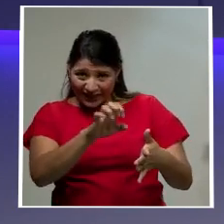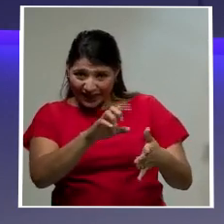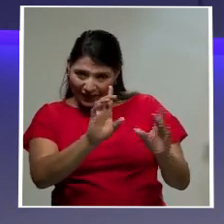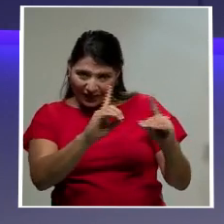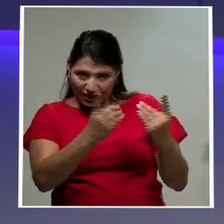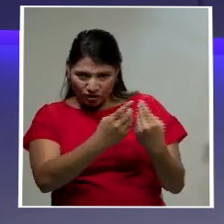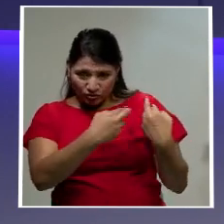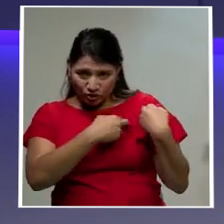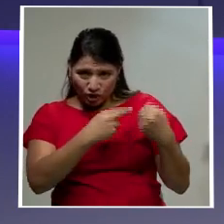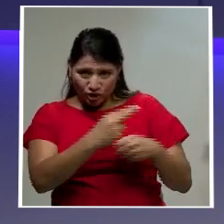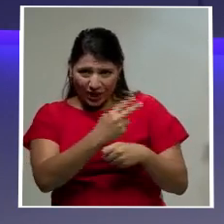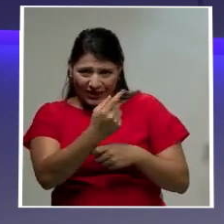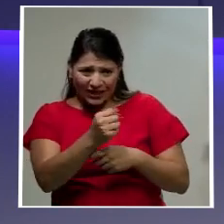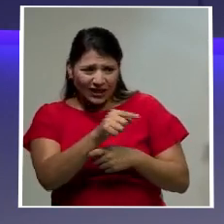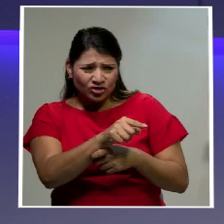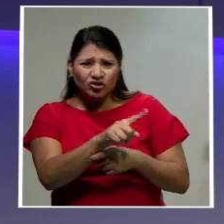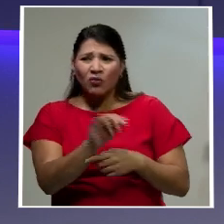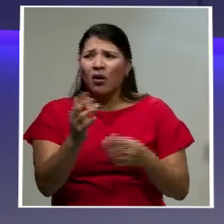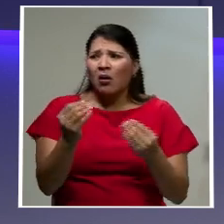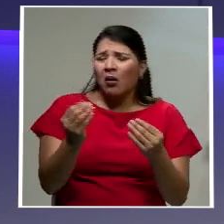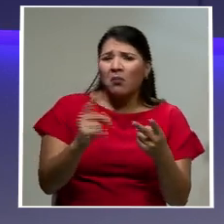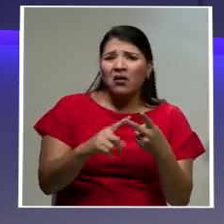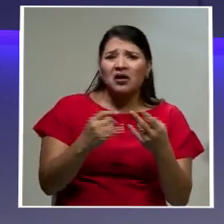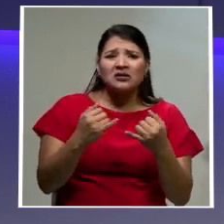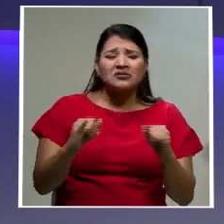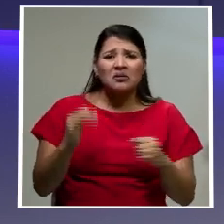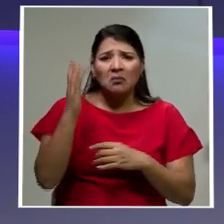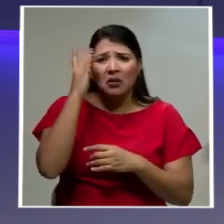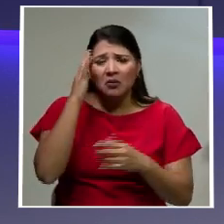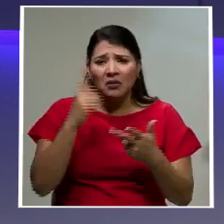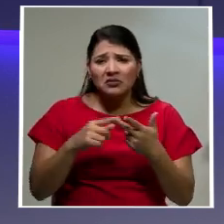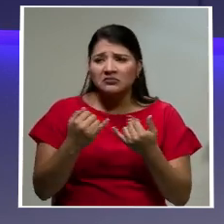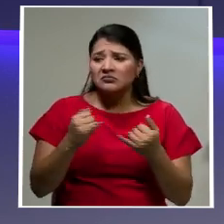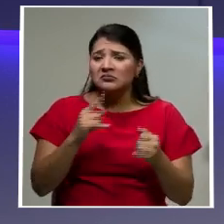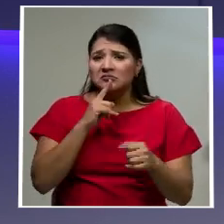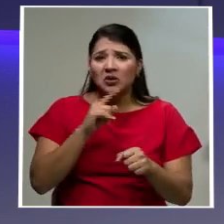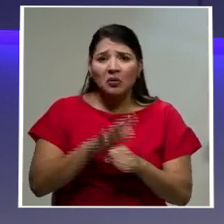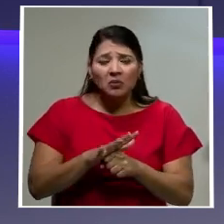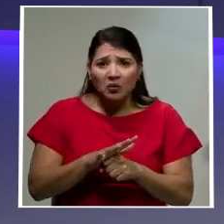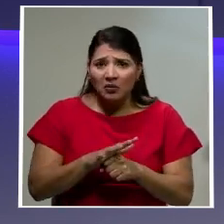conflictivos, despreocupados y sin compromiso.